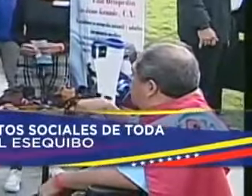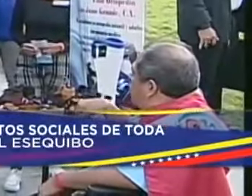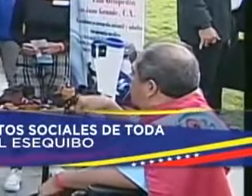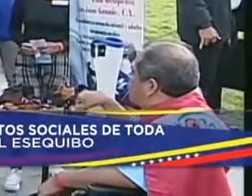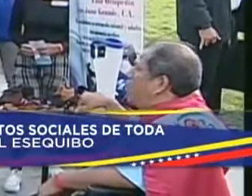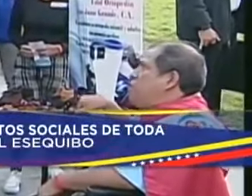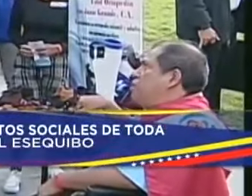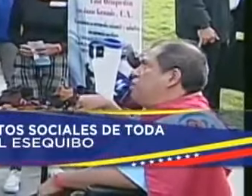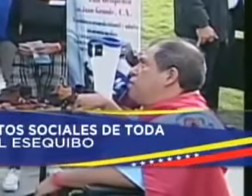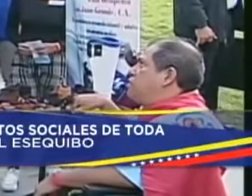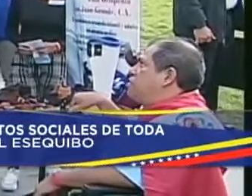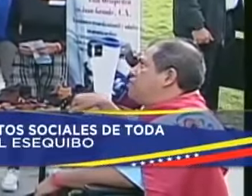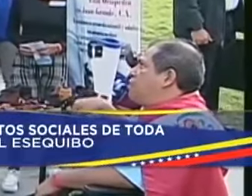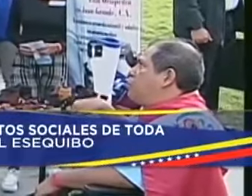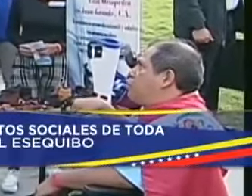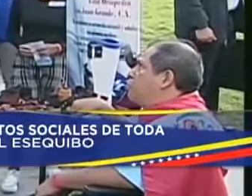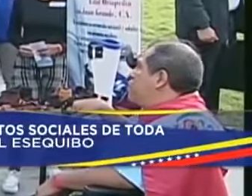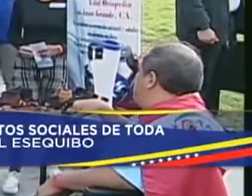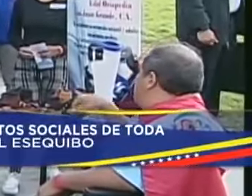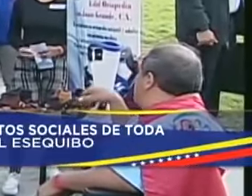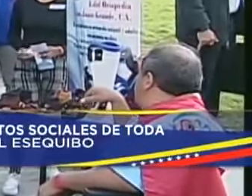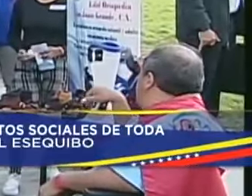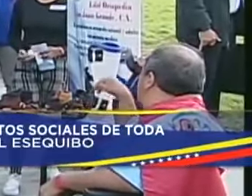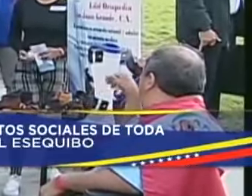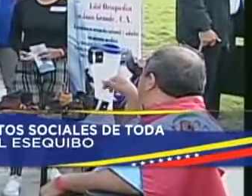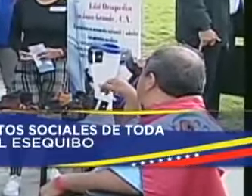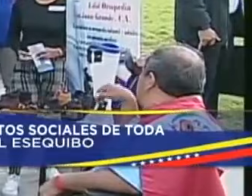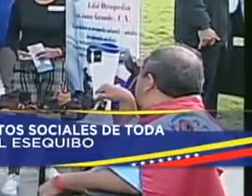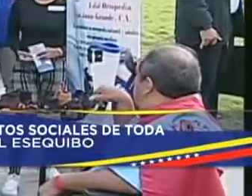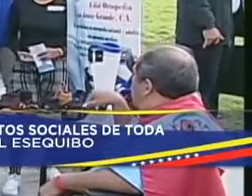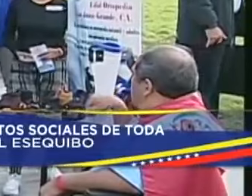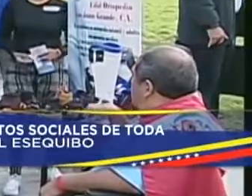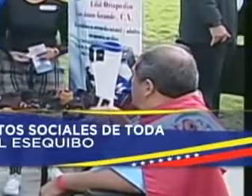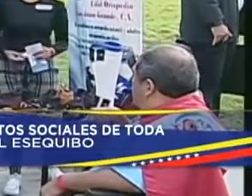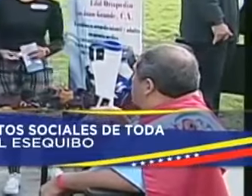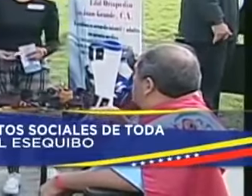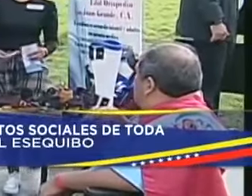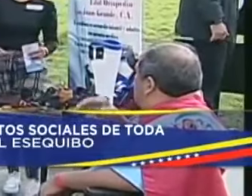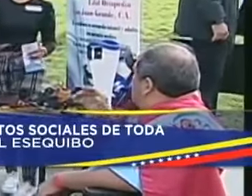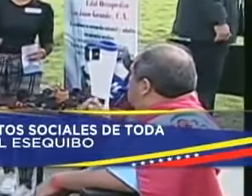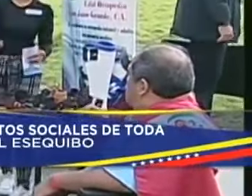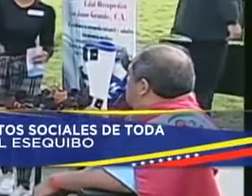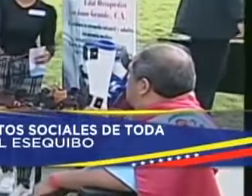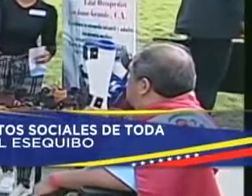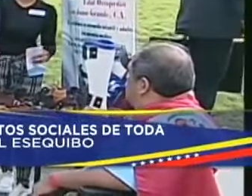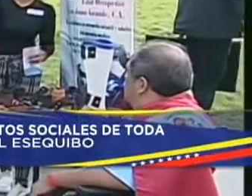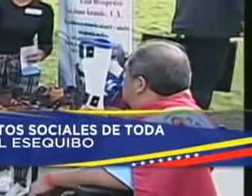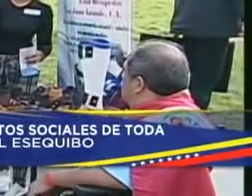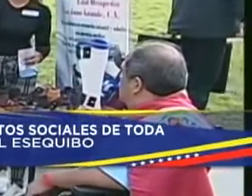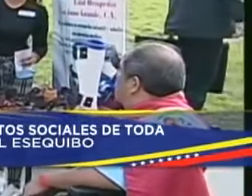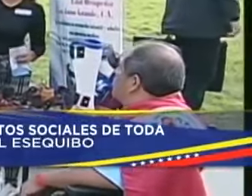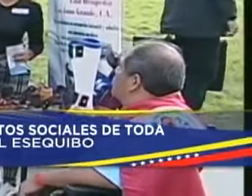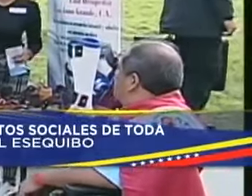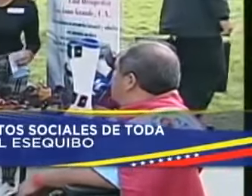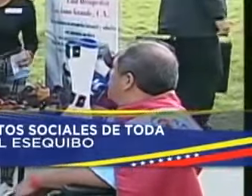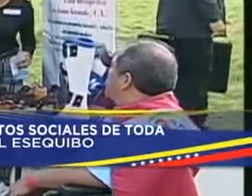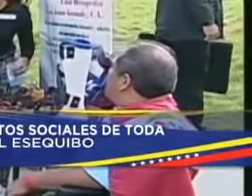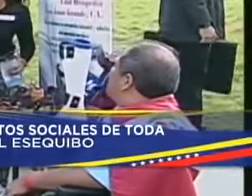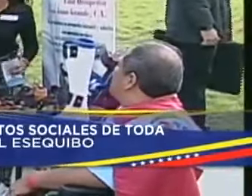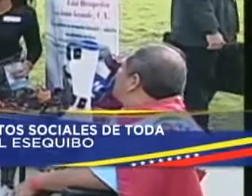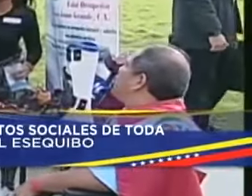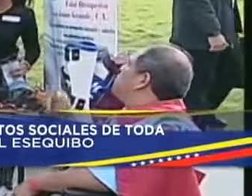próximo 3 de diciembre, y en donde se van a responder a través del sufragio 5